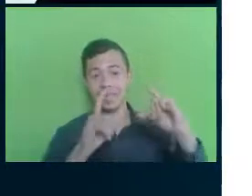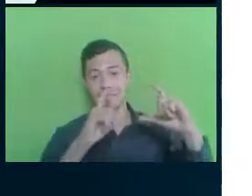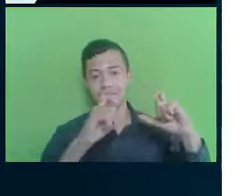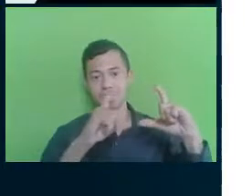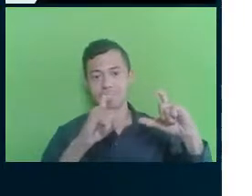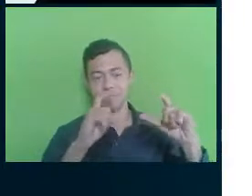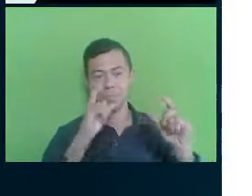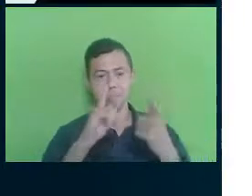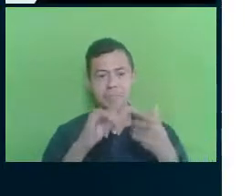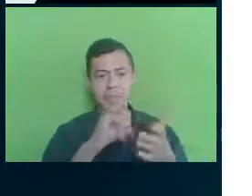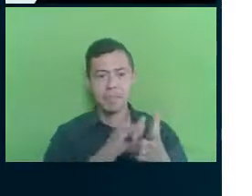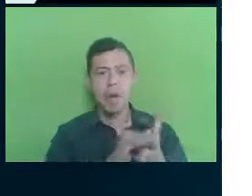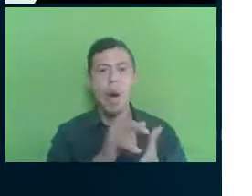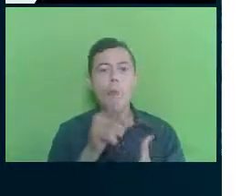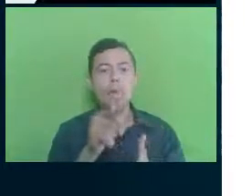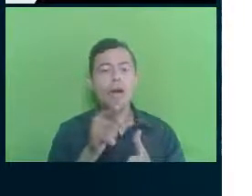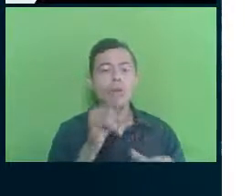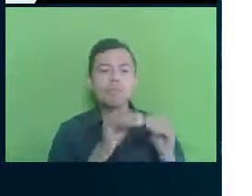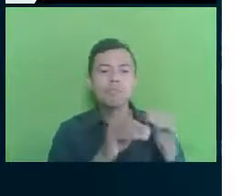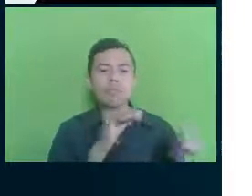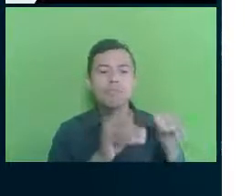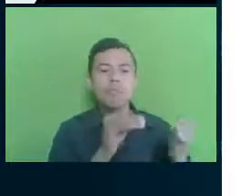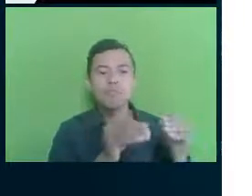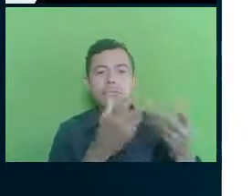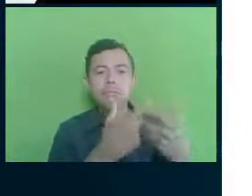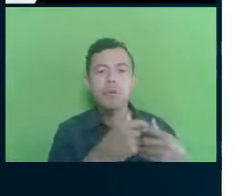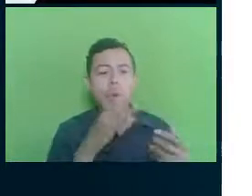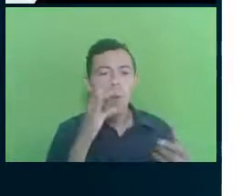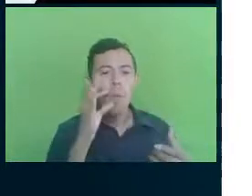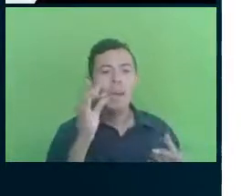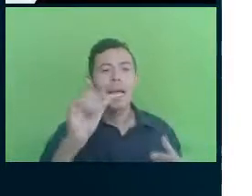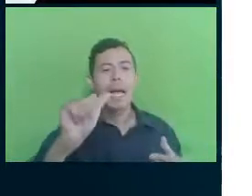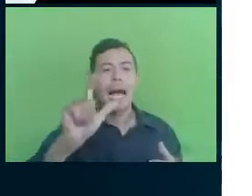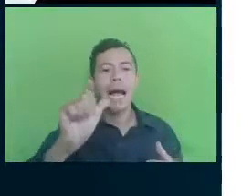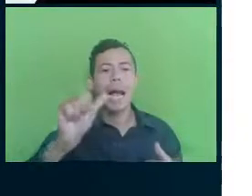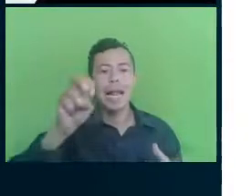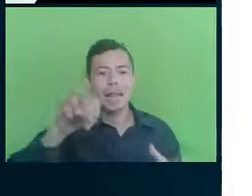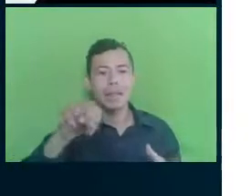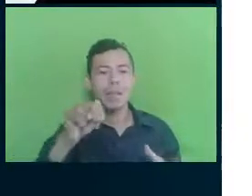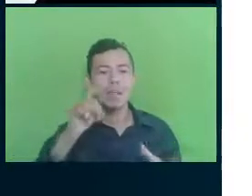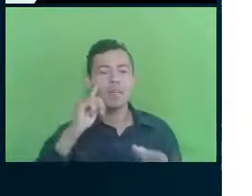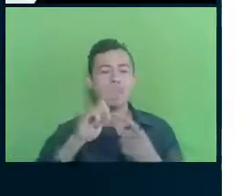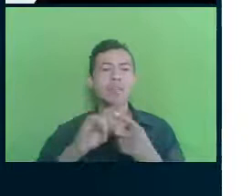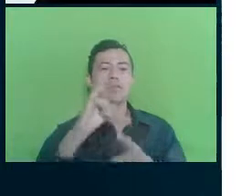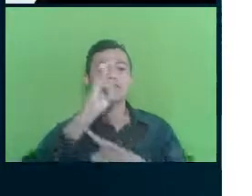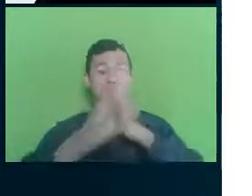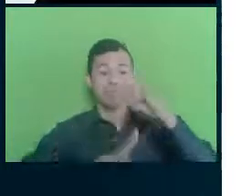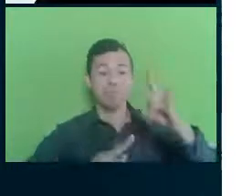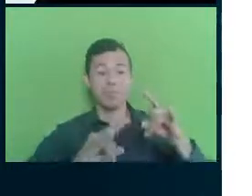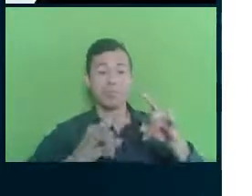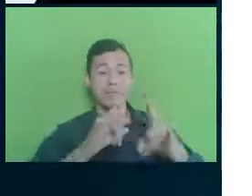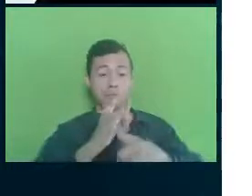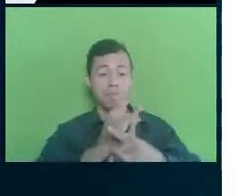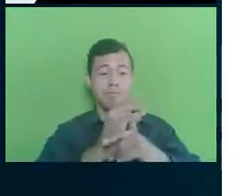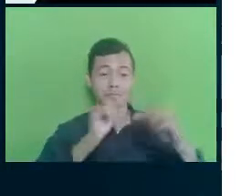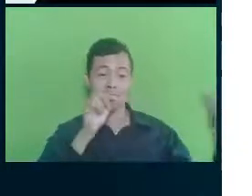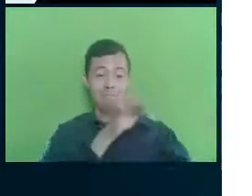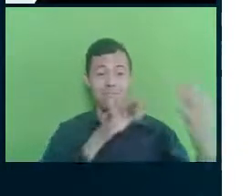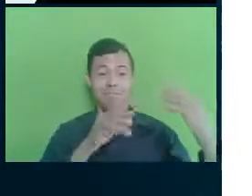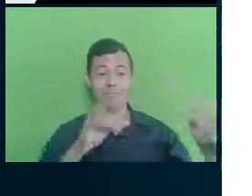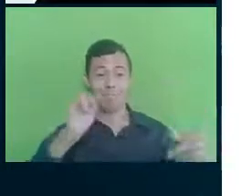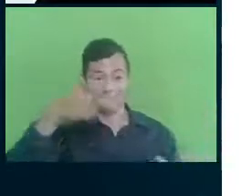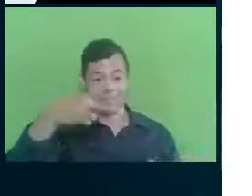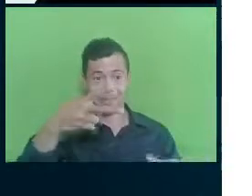Bomb Machine, una máquina creada por Alan Turing para la Segunda Guerra Mundial. Esta máquina se creó para